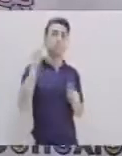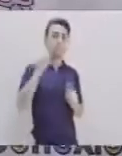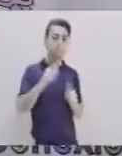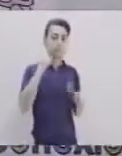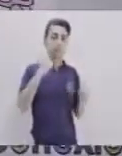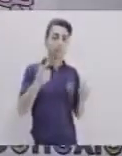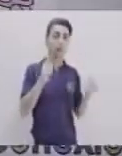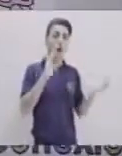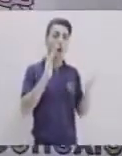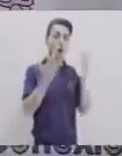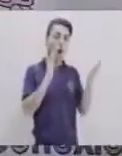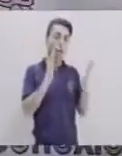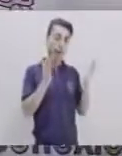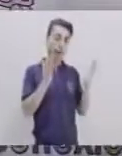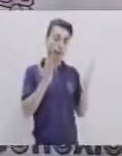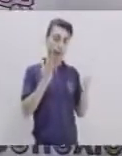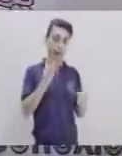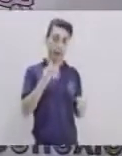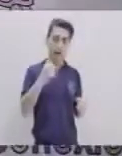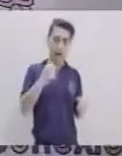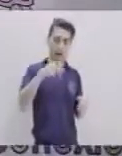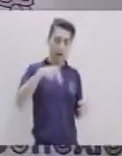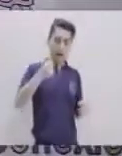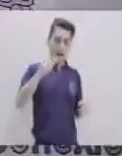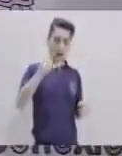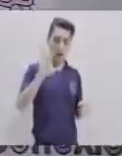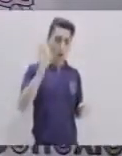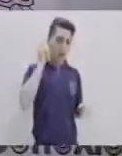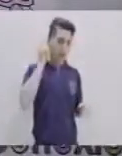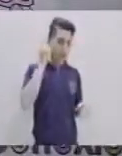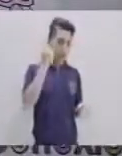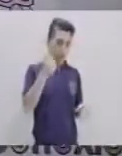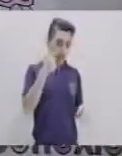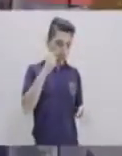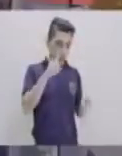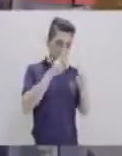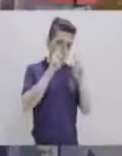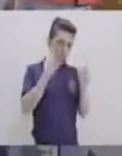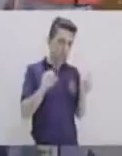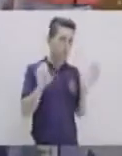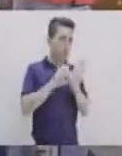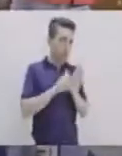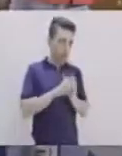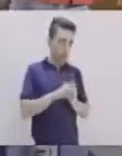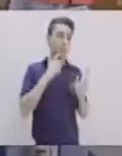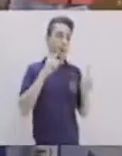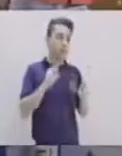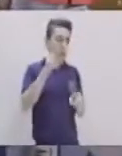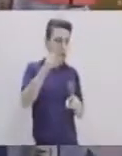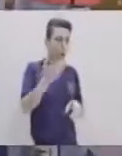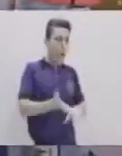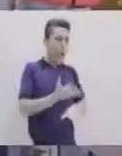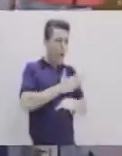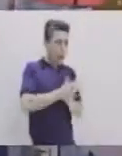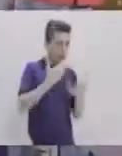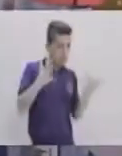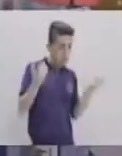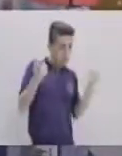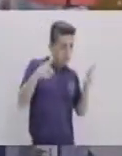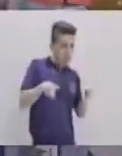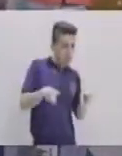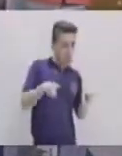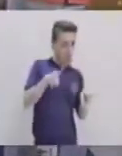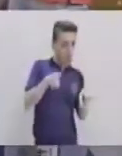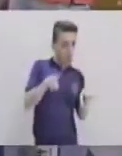comparación y analogía podemos hacerlo por medio de preguntas. Por ejemplo, ¿te ha sucedido a ti algo parecido a lo que le sucedió a